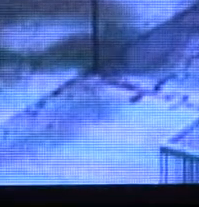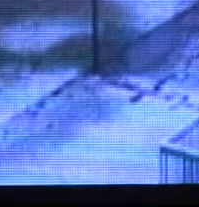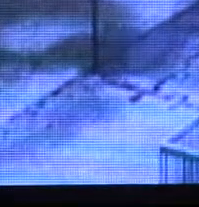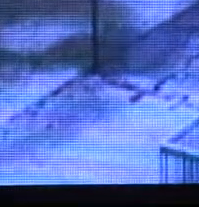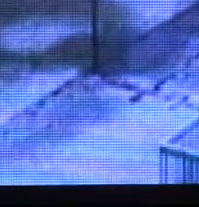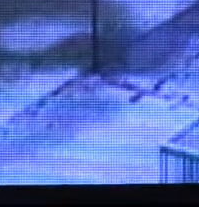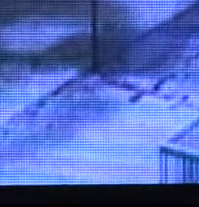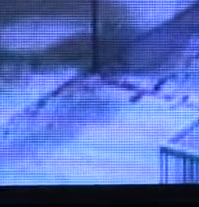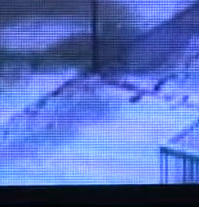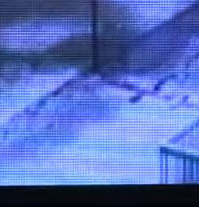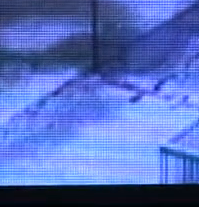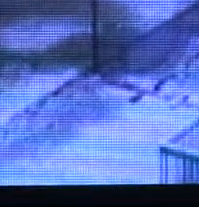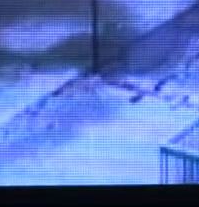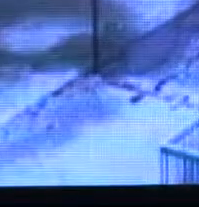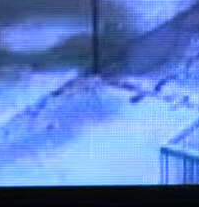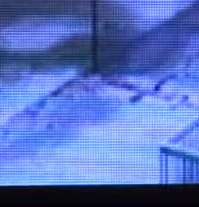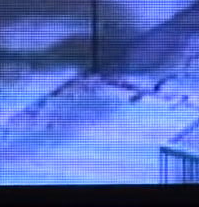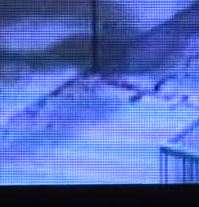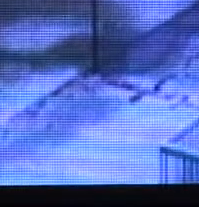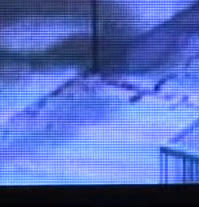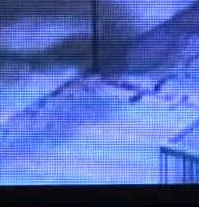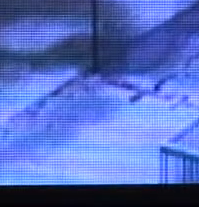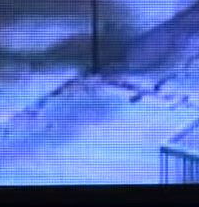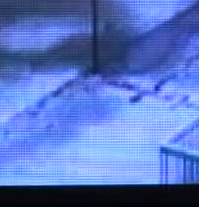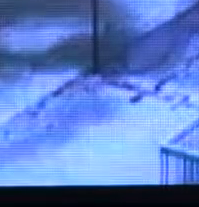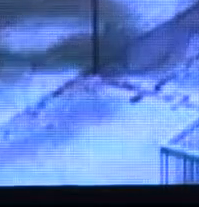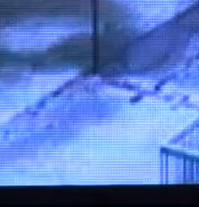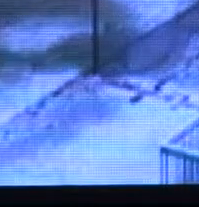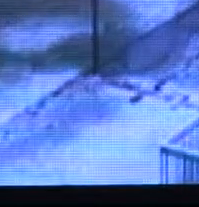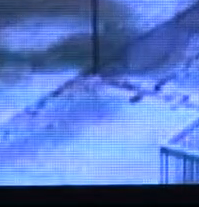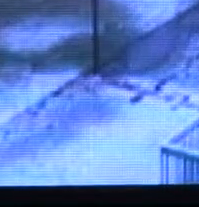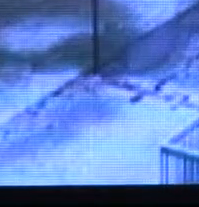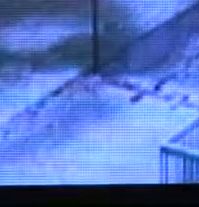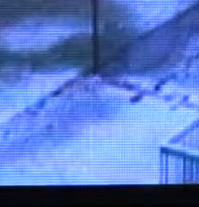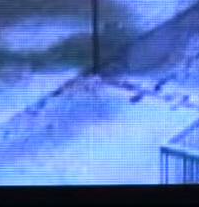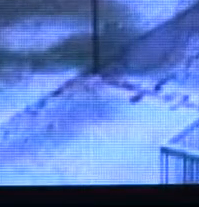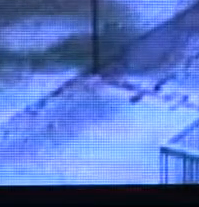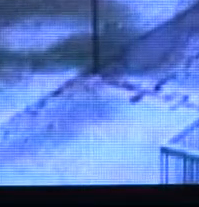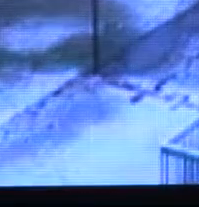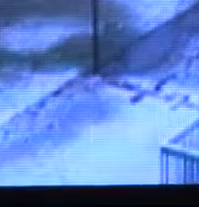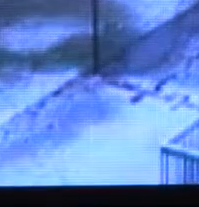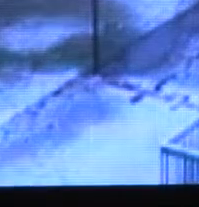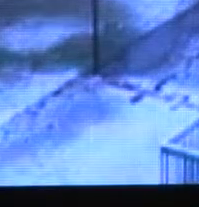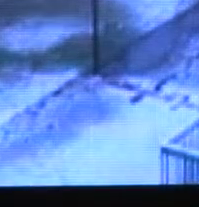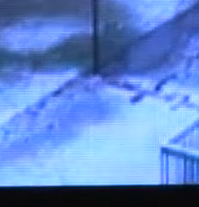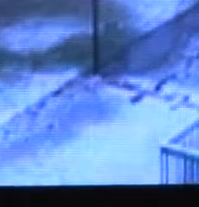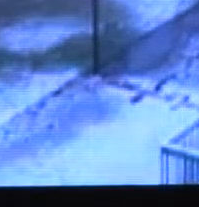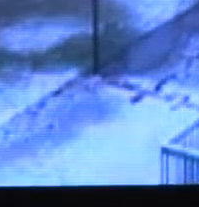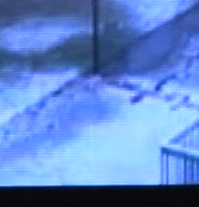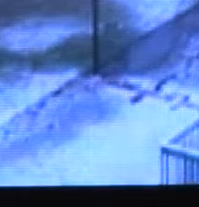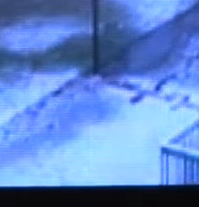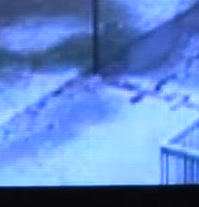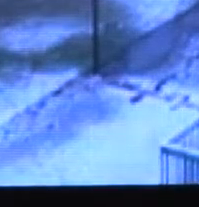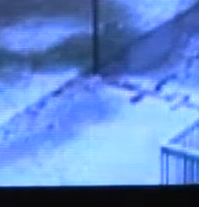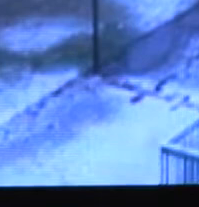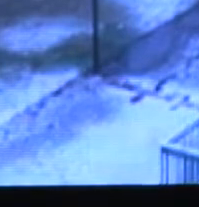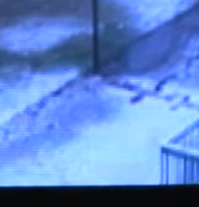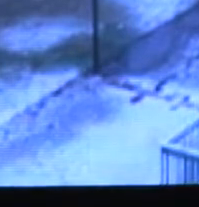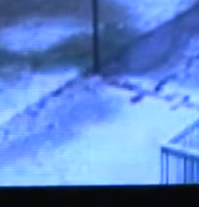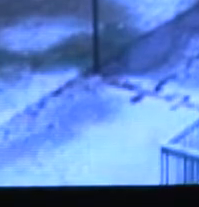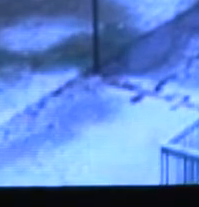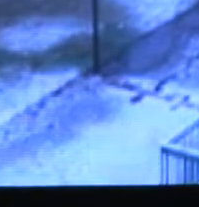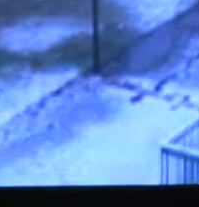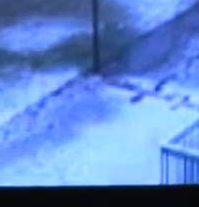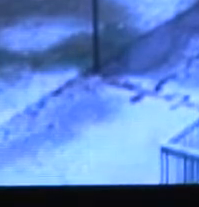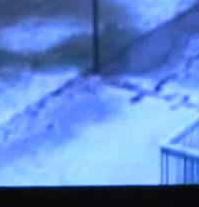cuánto CO2 va a haber en la atmósfera, es imaginar distintos escenarios de desarrollo económico y social, lo que nos hablaba precisamente en la presentación previa y